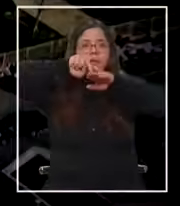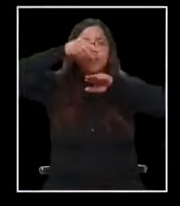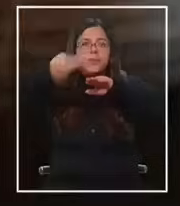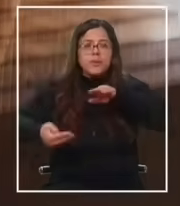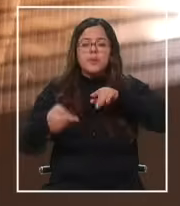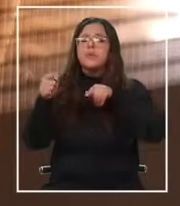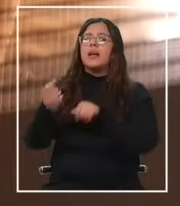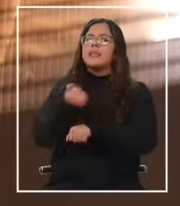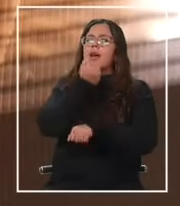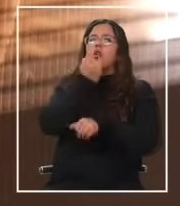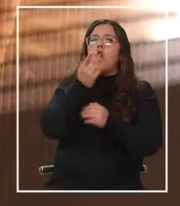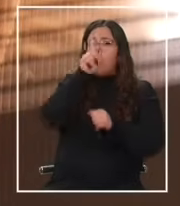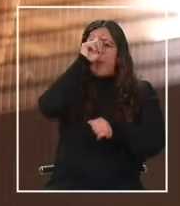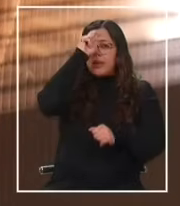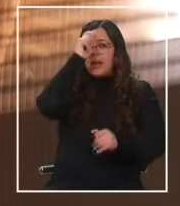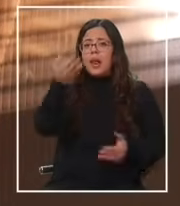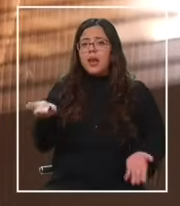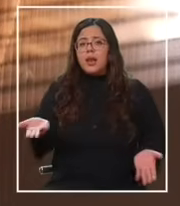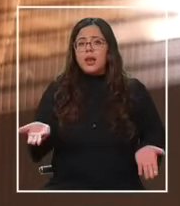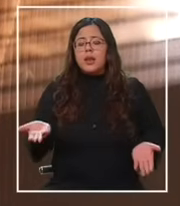¿Hubo negligencia del hospital?